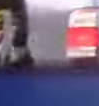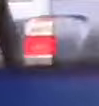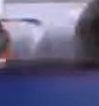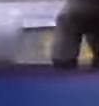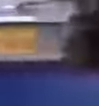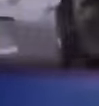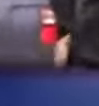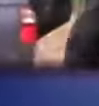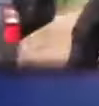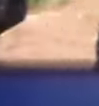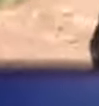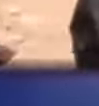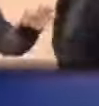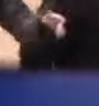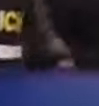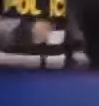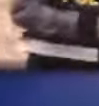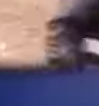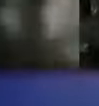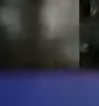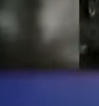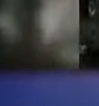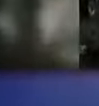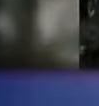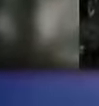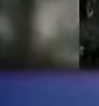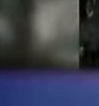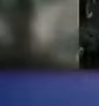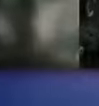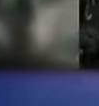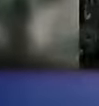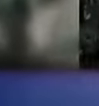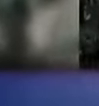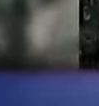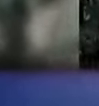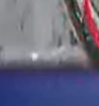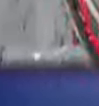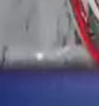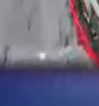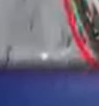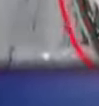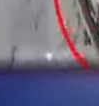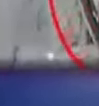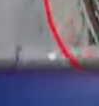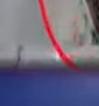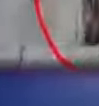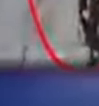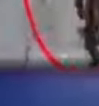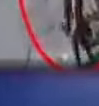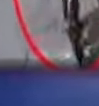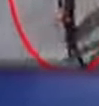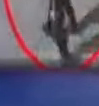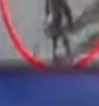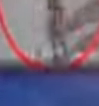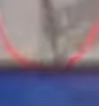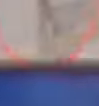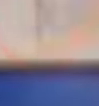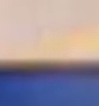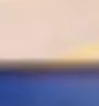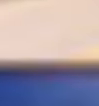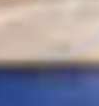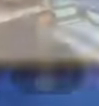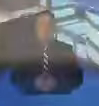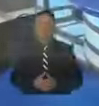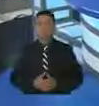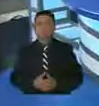Además, pastor evangélico confesó que violó y asesinó a una niña de 8 años en Perú.